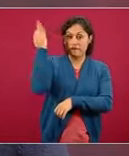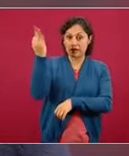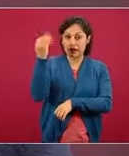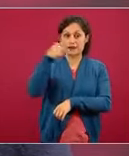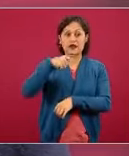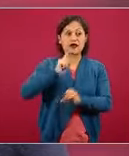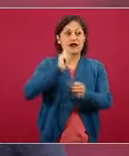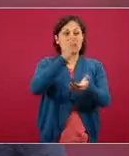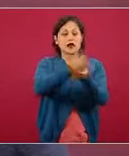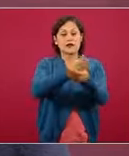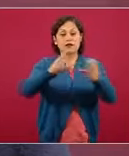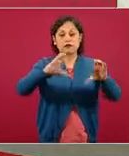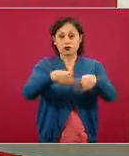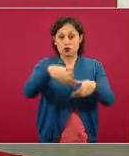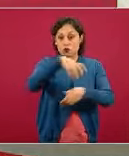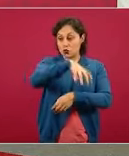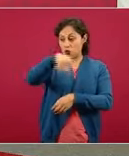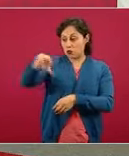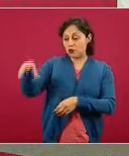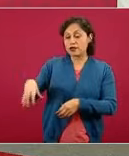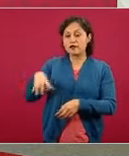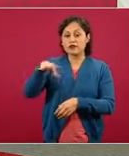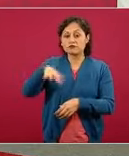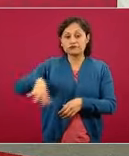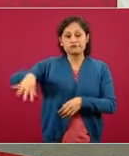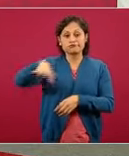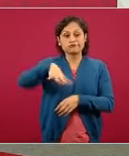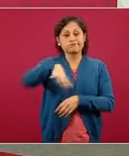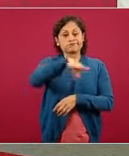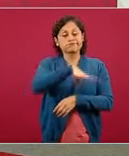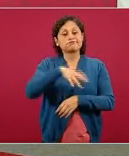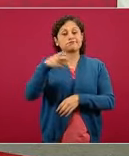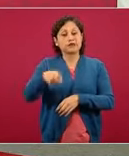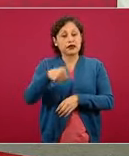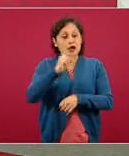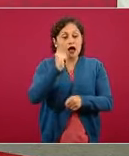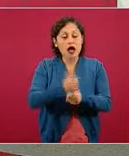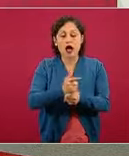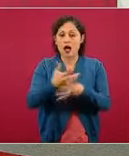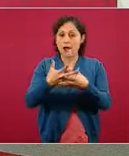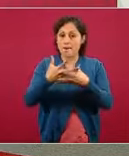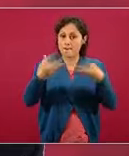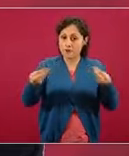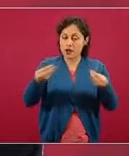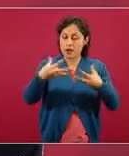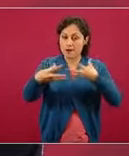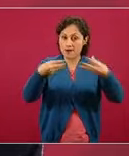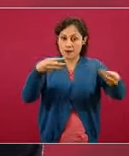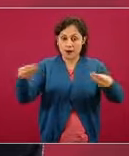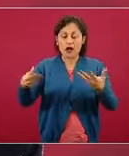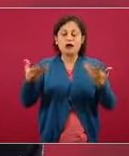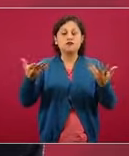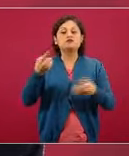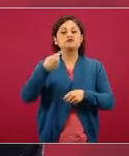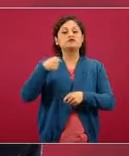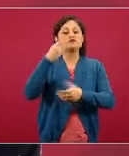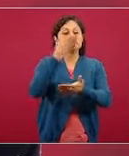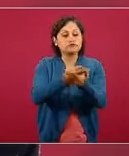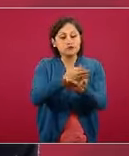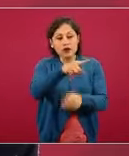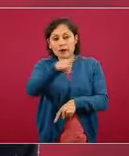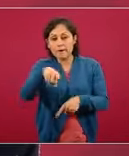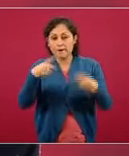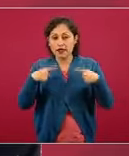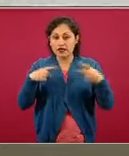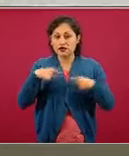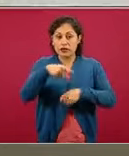comunidad cuando van a las colonias o áreas en donde se ha visto incremento de la transmisión y entonces van y buscan a personas con